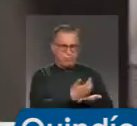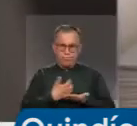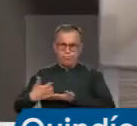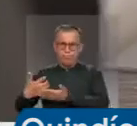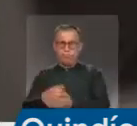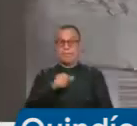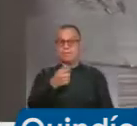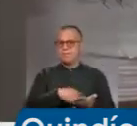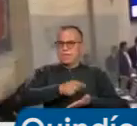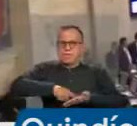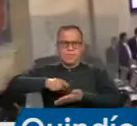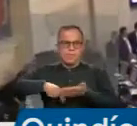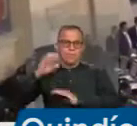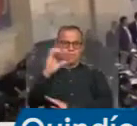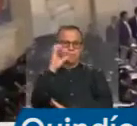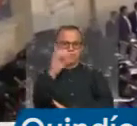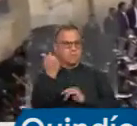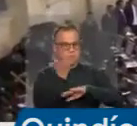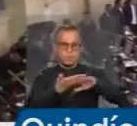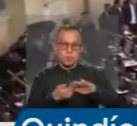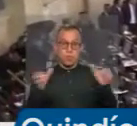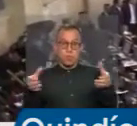hoy fue archivado este proyecto de ley.